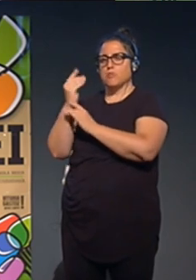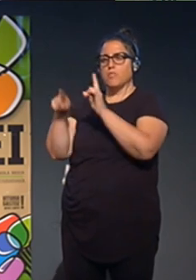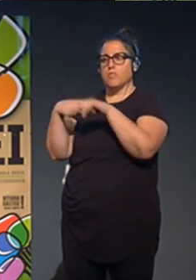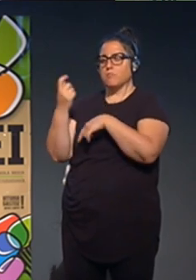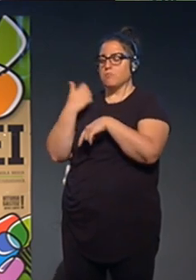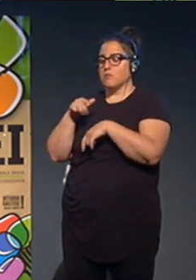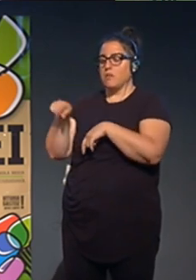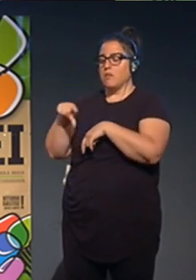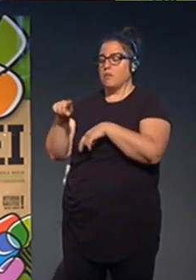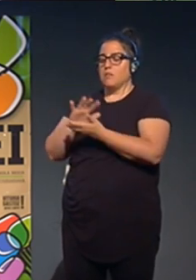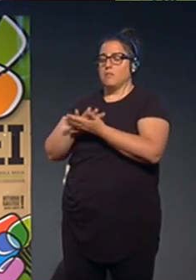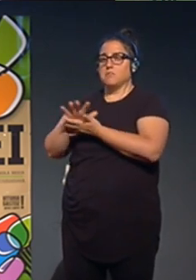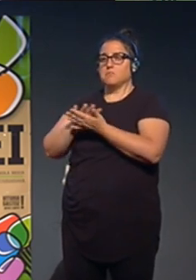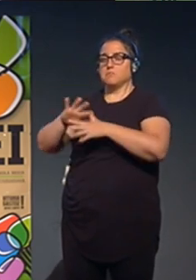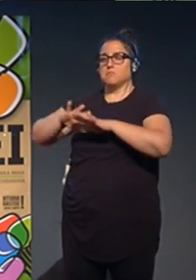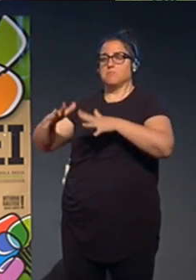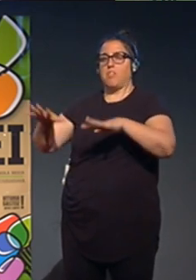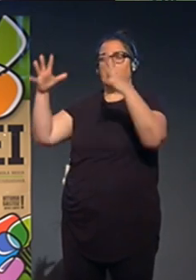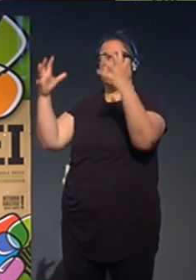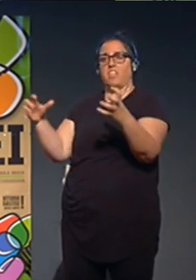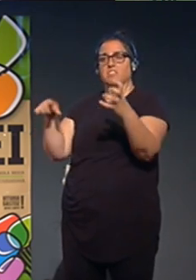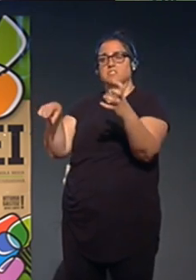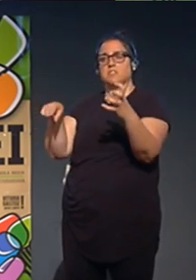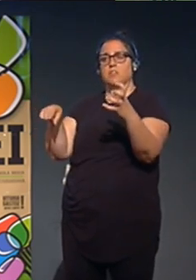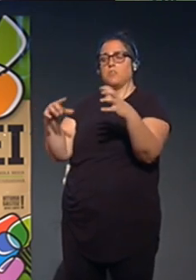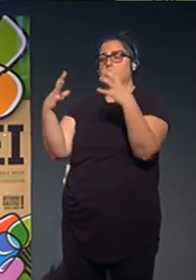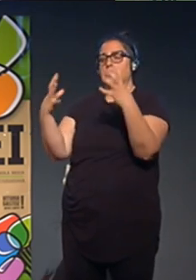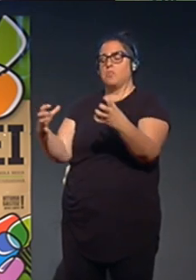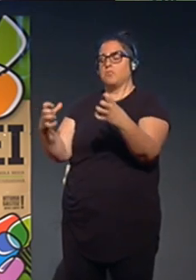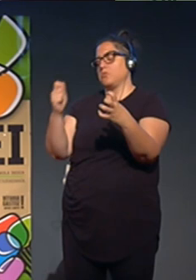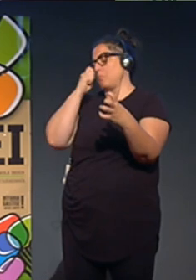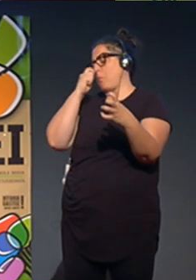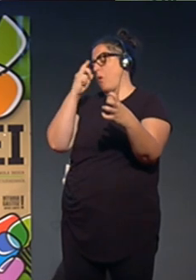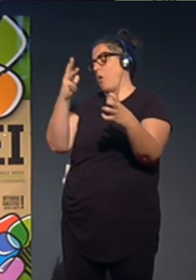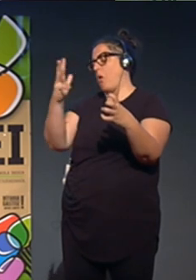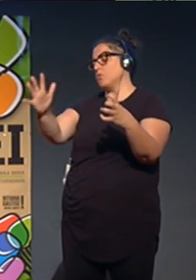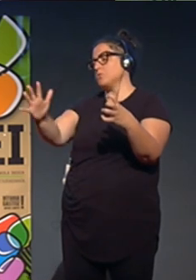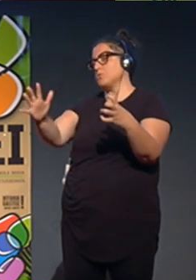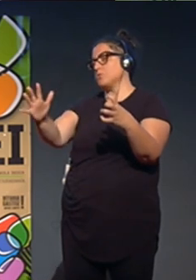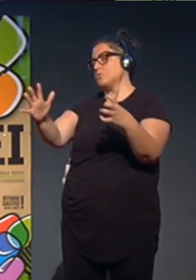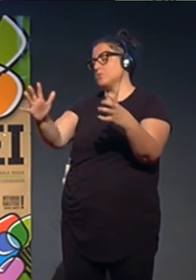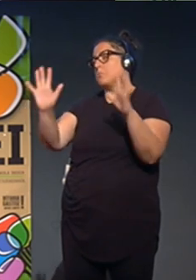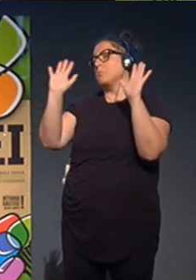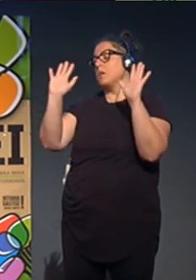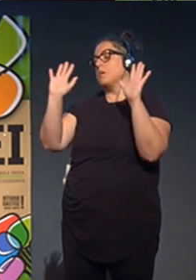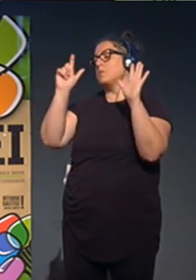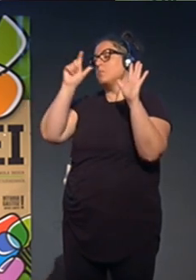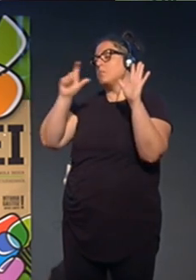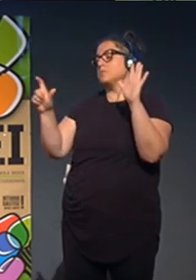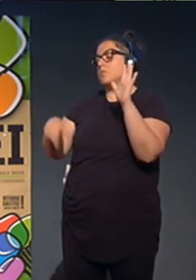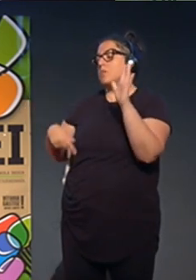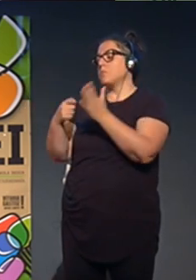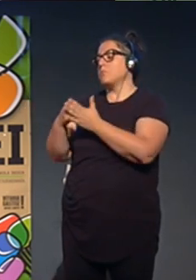aquello se transforma en desierto y permanecerá allí así durante muchos años pero para entonces la persona que ha invertido